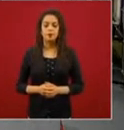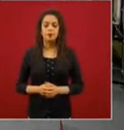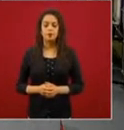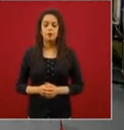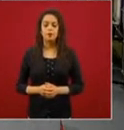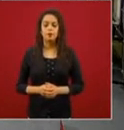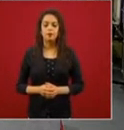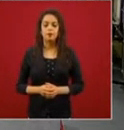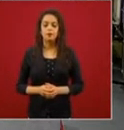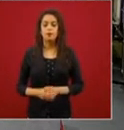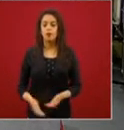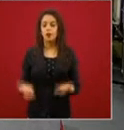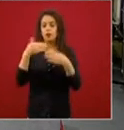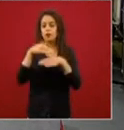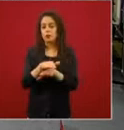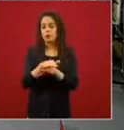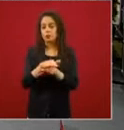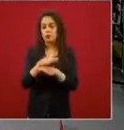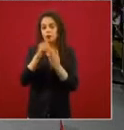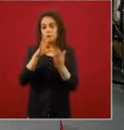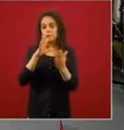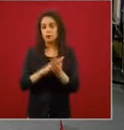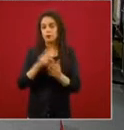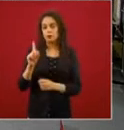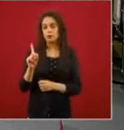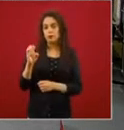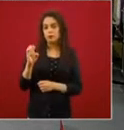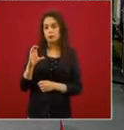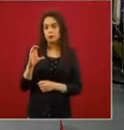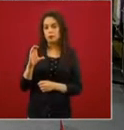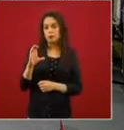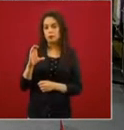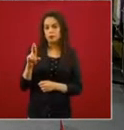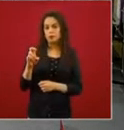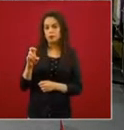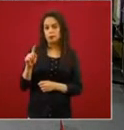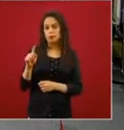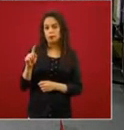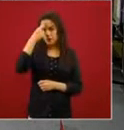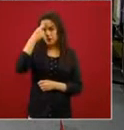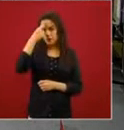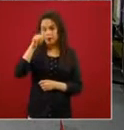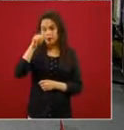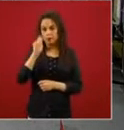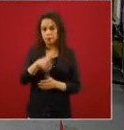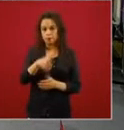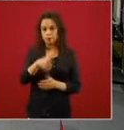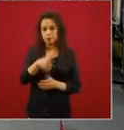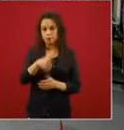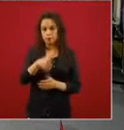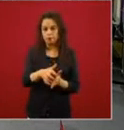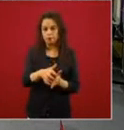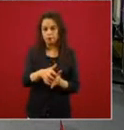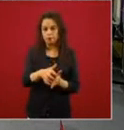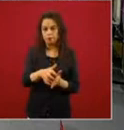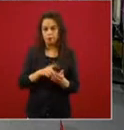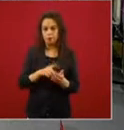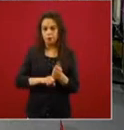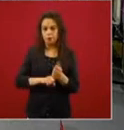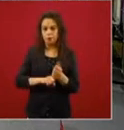decreto para la austeridad republicana, todavía no